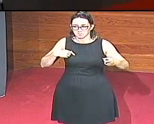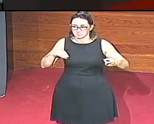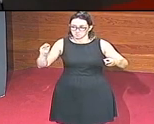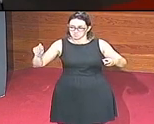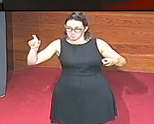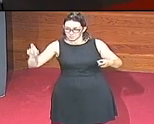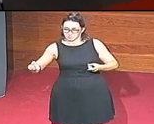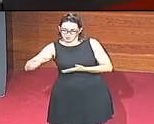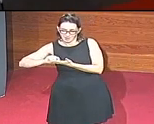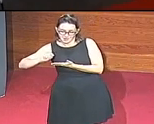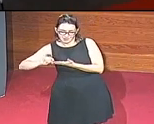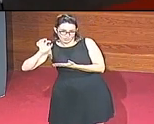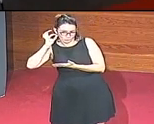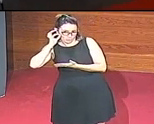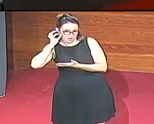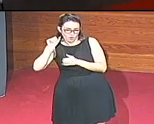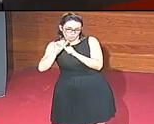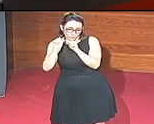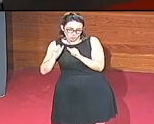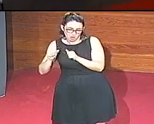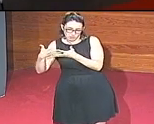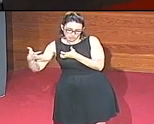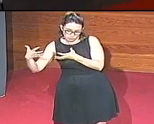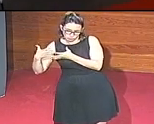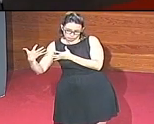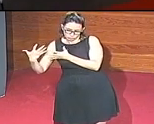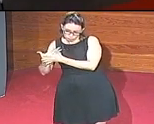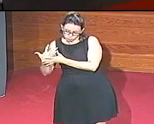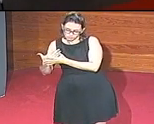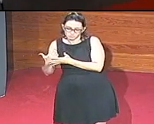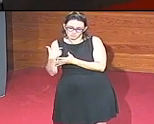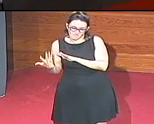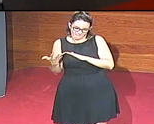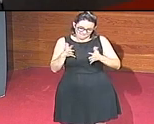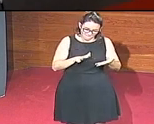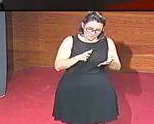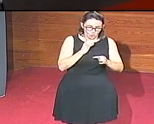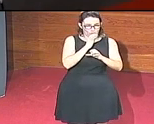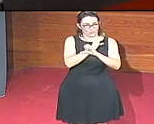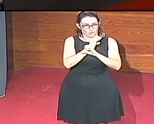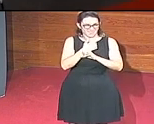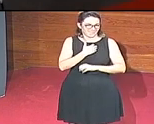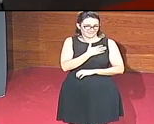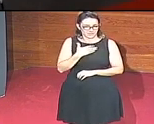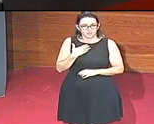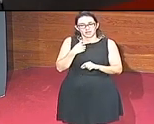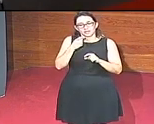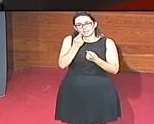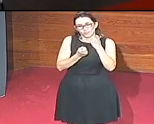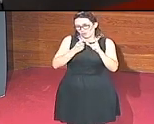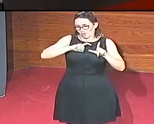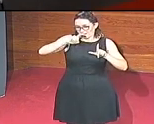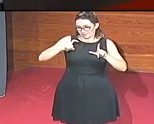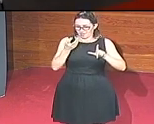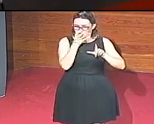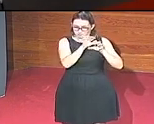esplendor redactora que explicara cómo había sido todo me apetecía contarlo en formato cómic incluyendo esas infografías que de otra manera también